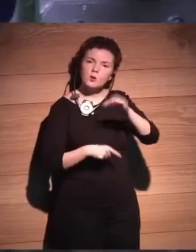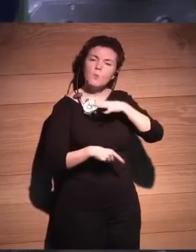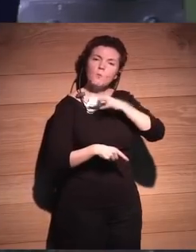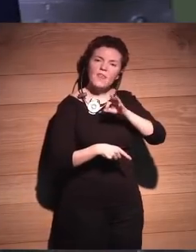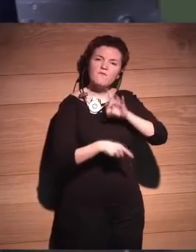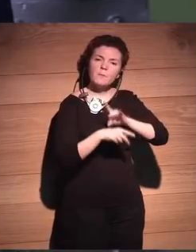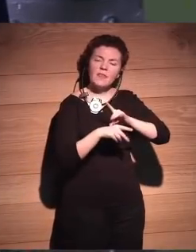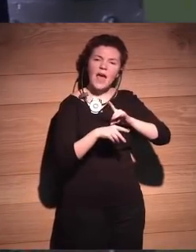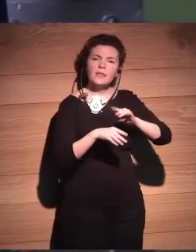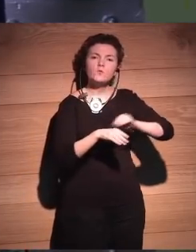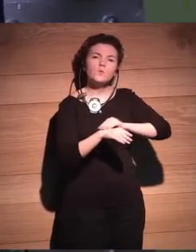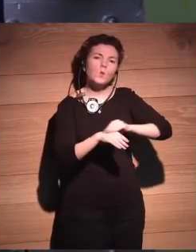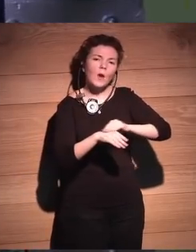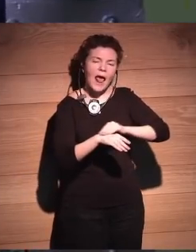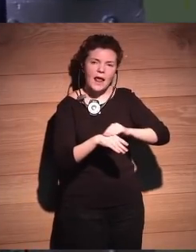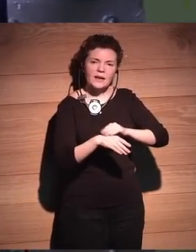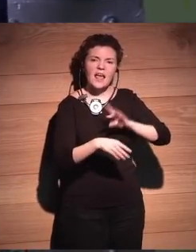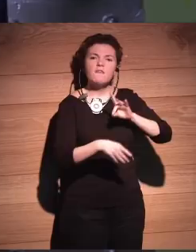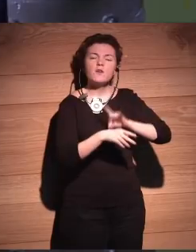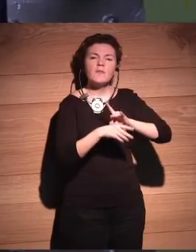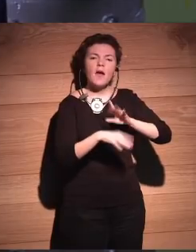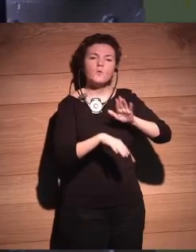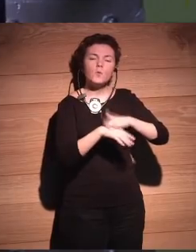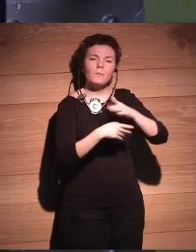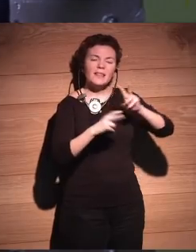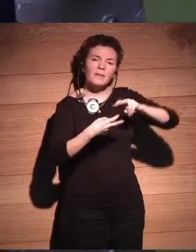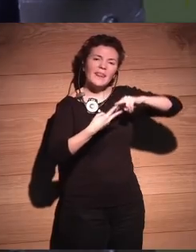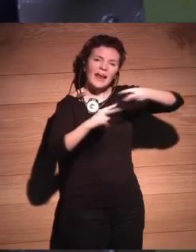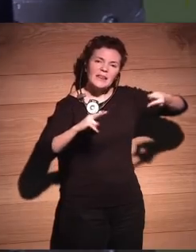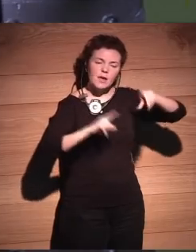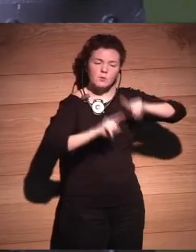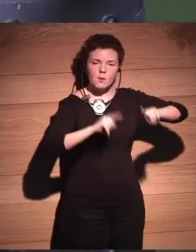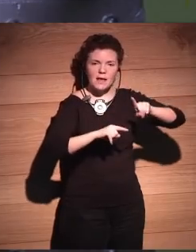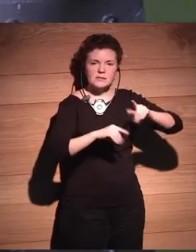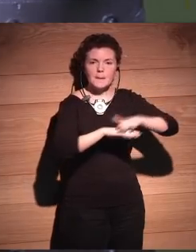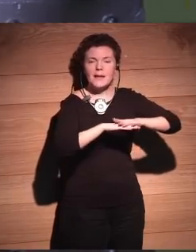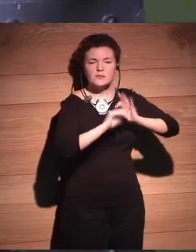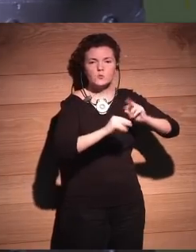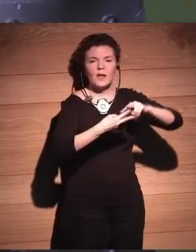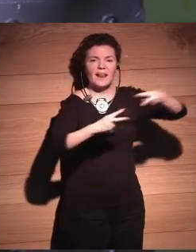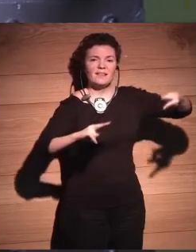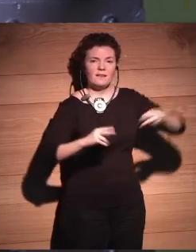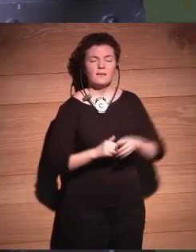podamos tratar trastornos que estén basados en aspectos genéticos y en problemas de tipo genético.